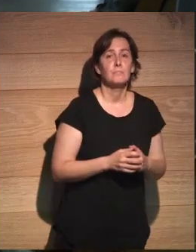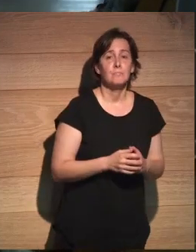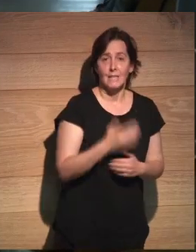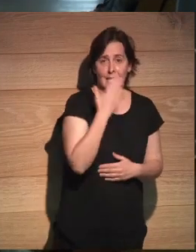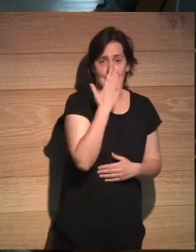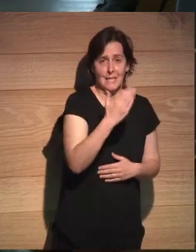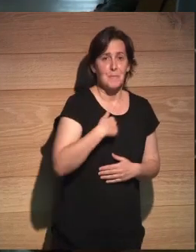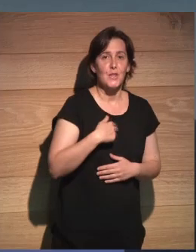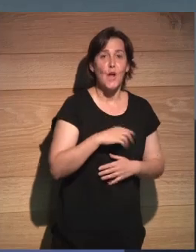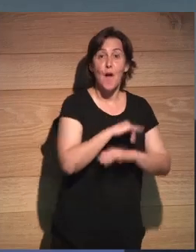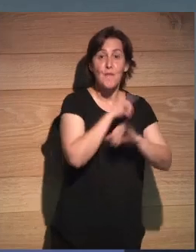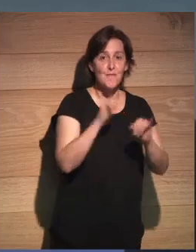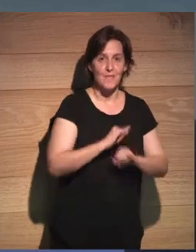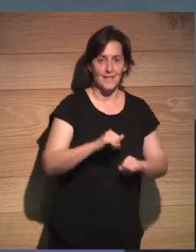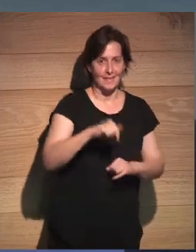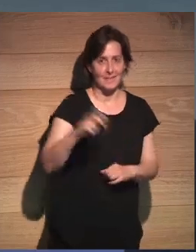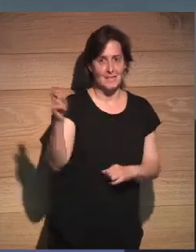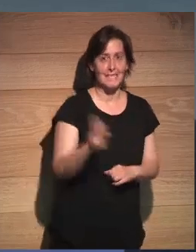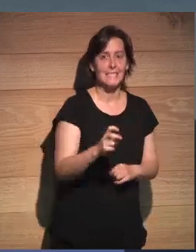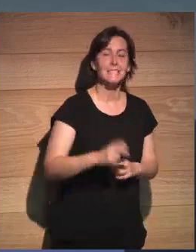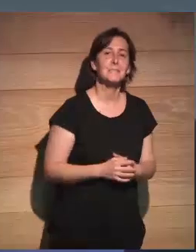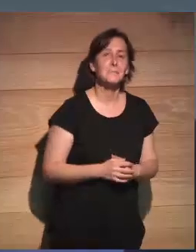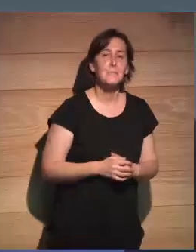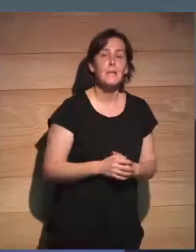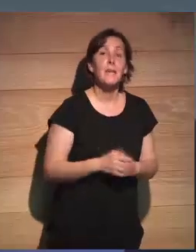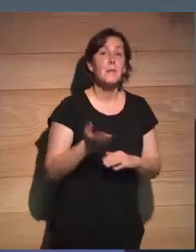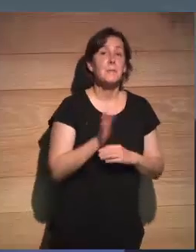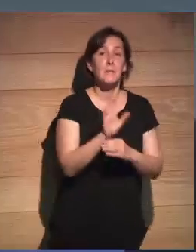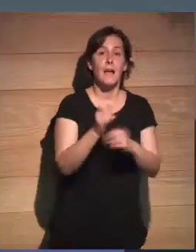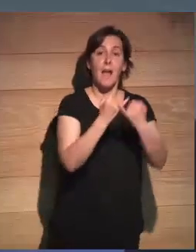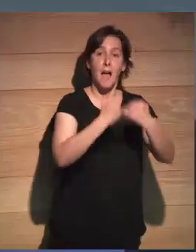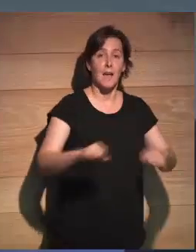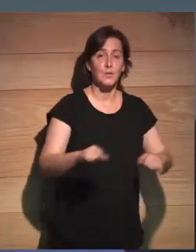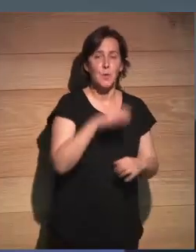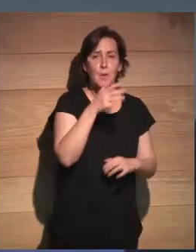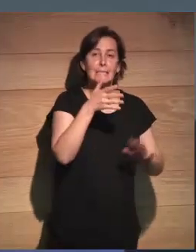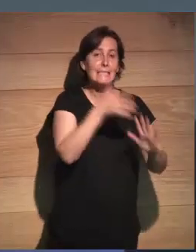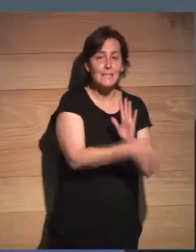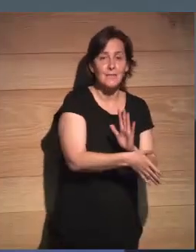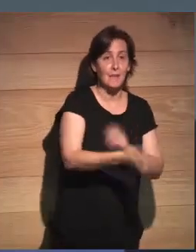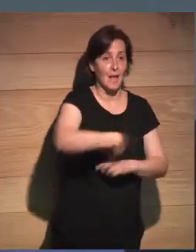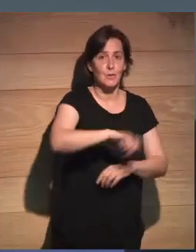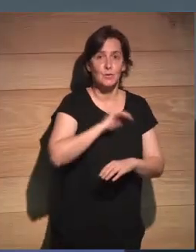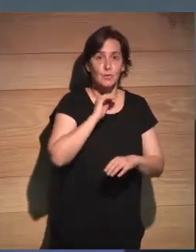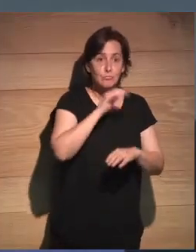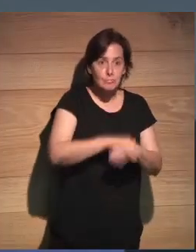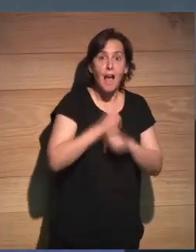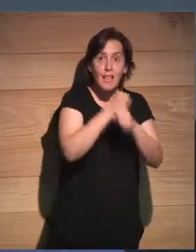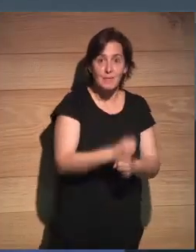hace muy feliz estar aquí y presentar este acto porque eso significa, pues eso, que hemos cumplido un